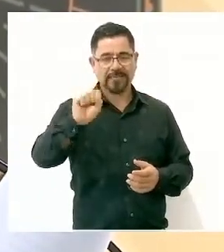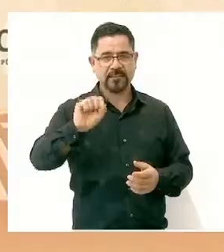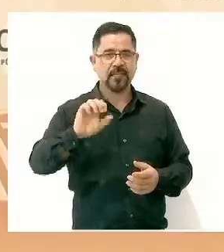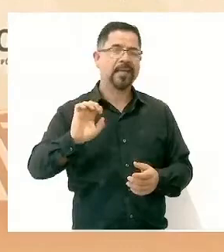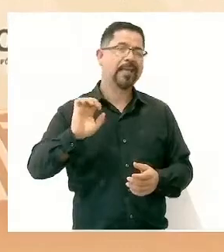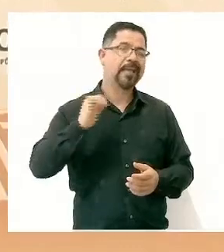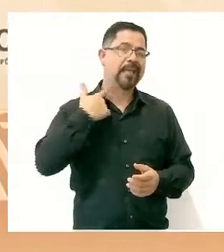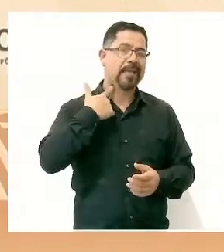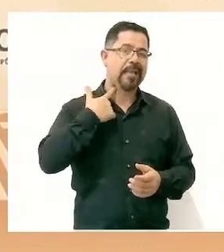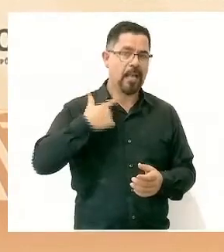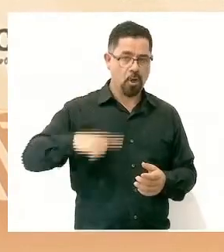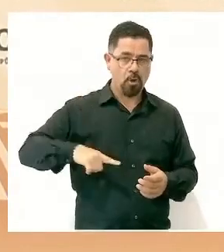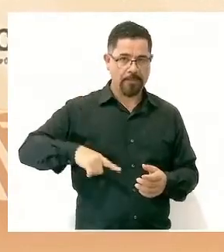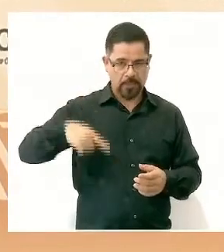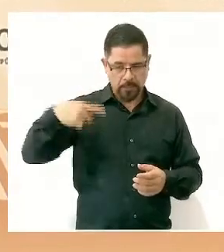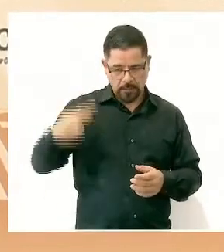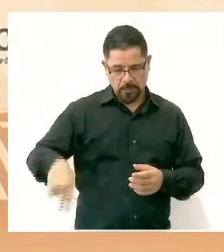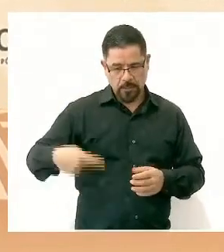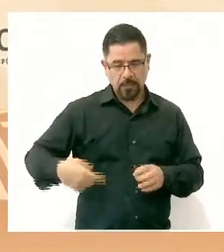sonorense,